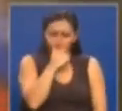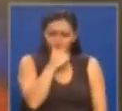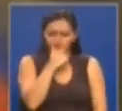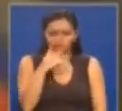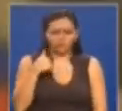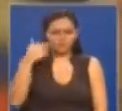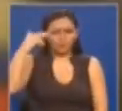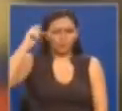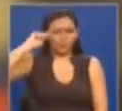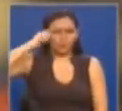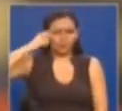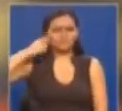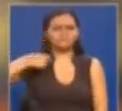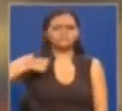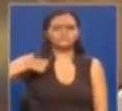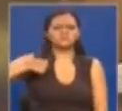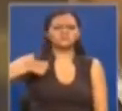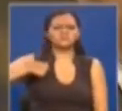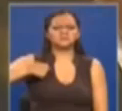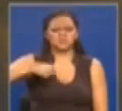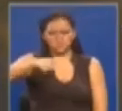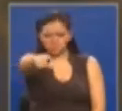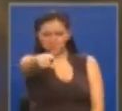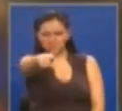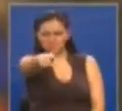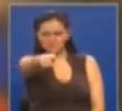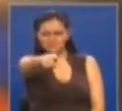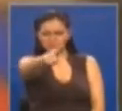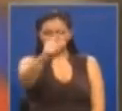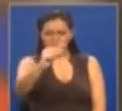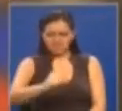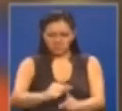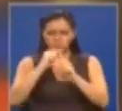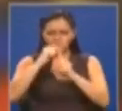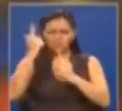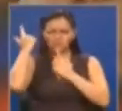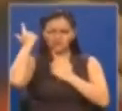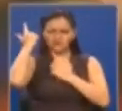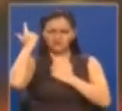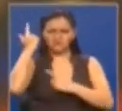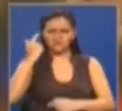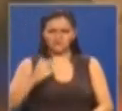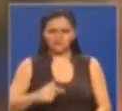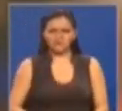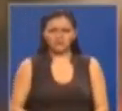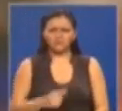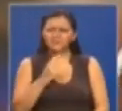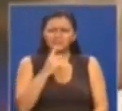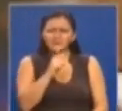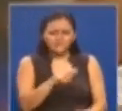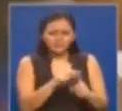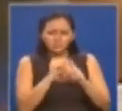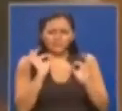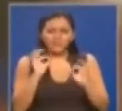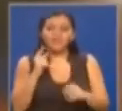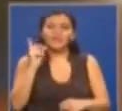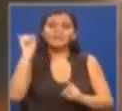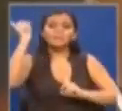video. Y este señor lo que dice en tono amenazante, usted está insultando a la Fuerza Armada, usted está insultando, lo cual no era verdad,